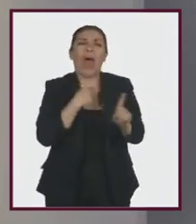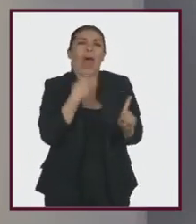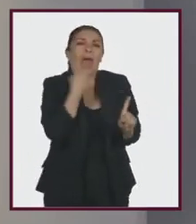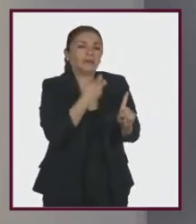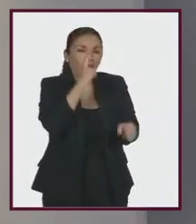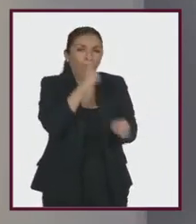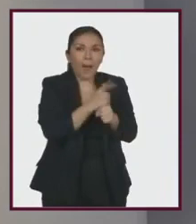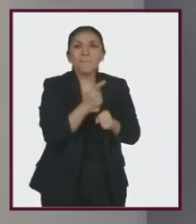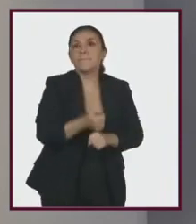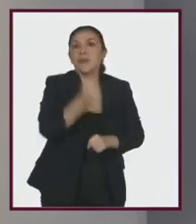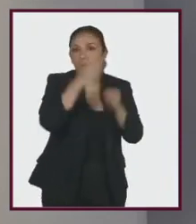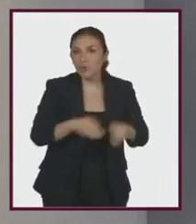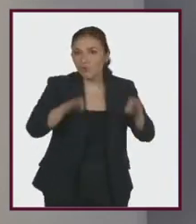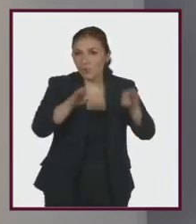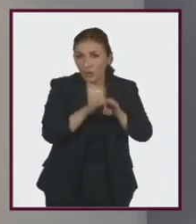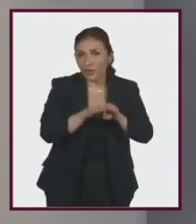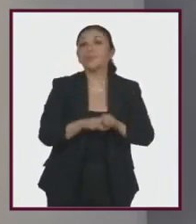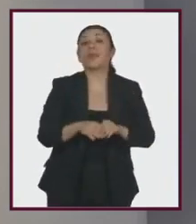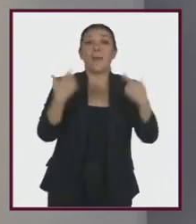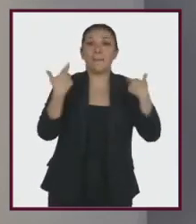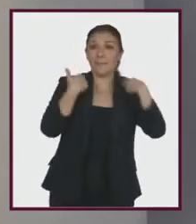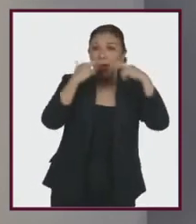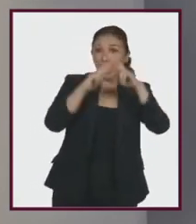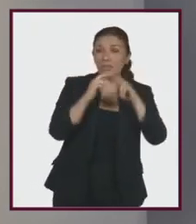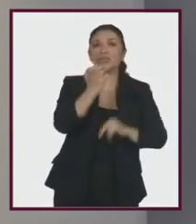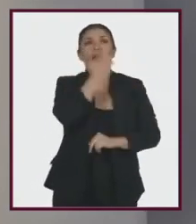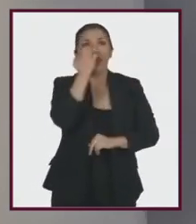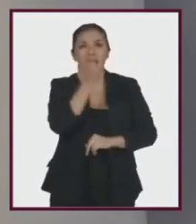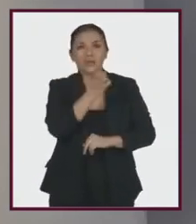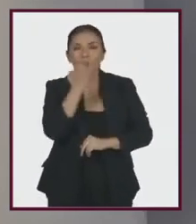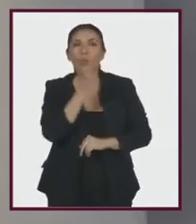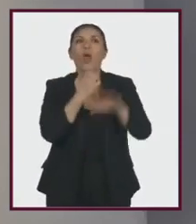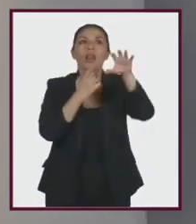que podamos ser entre los docentes, la escuela,